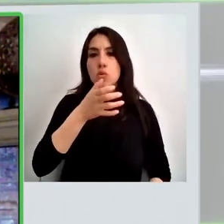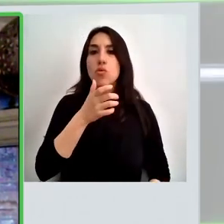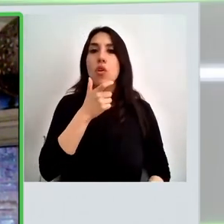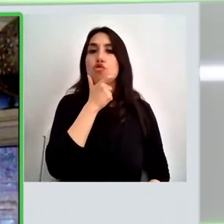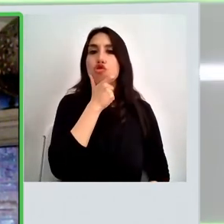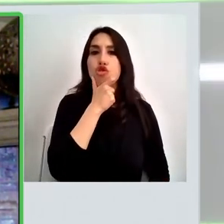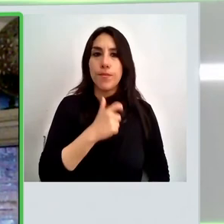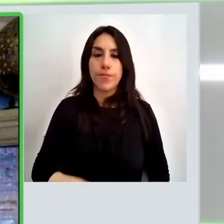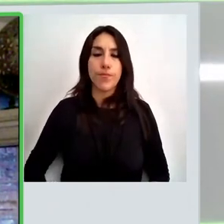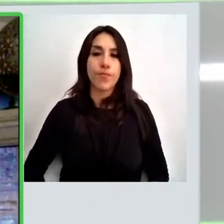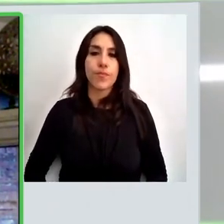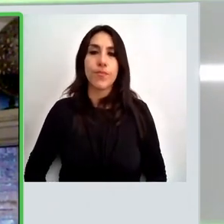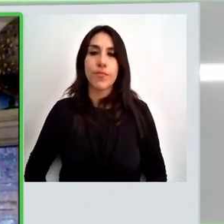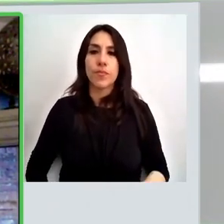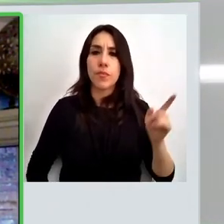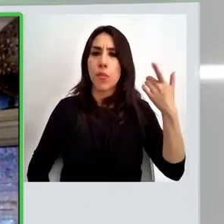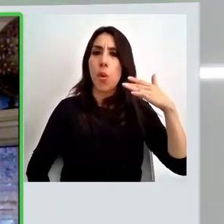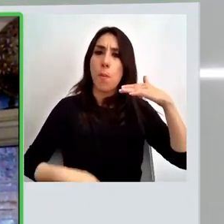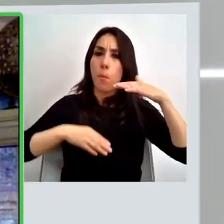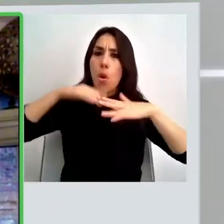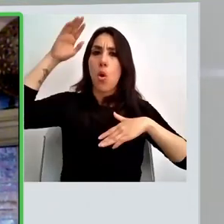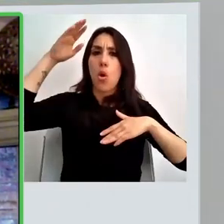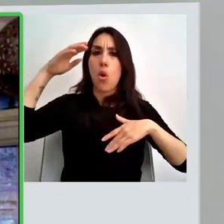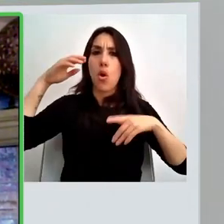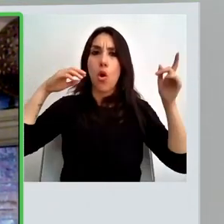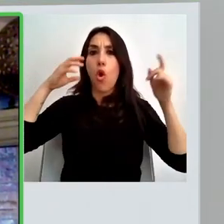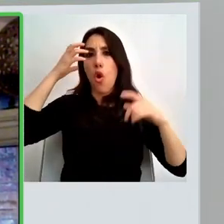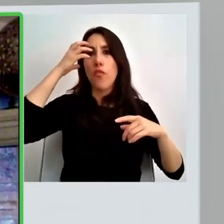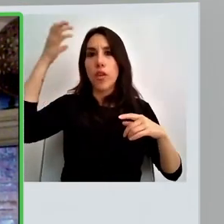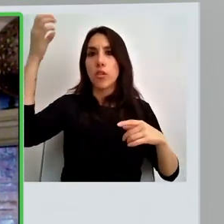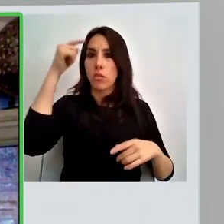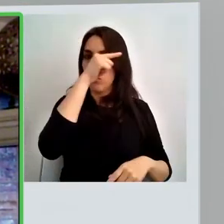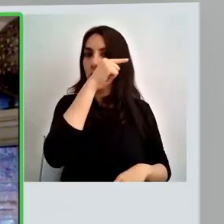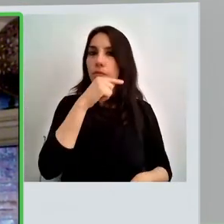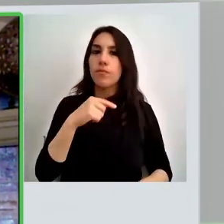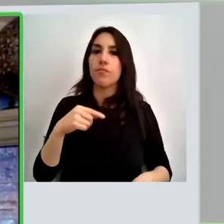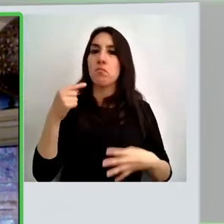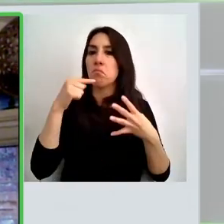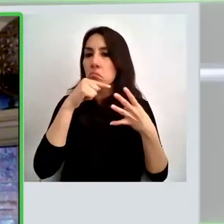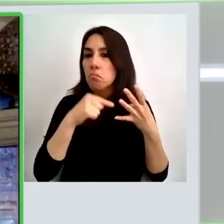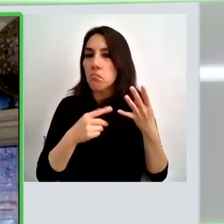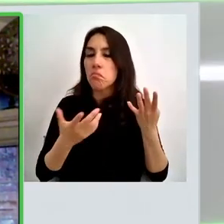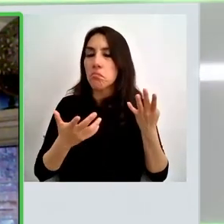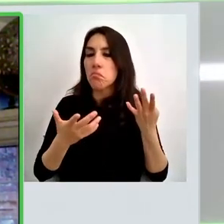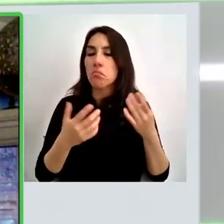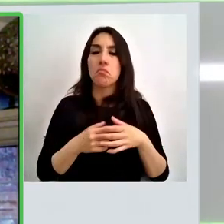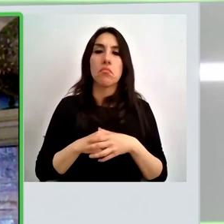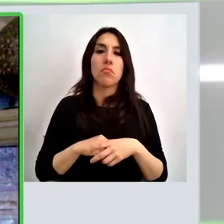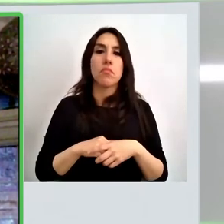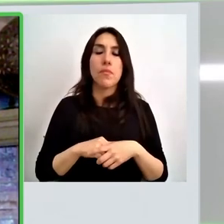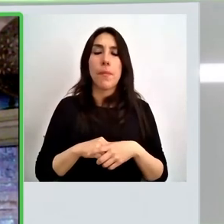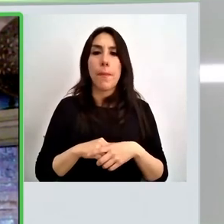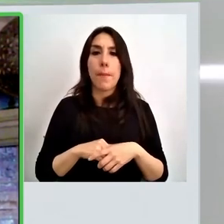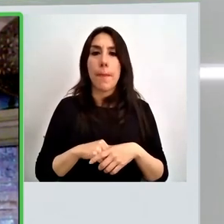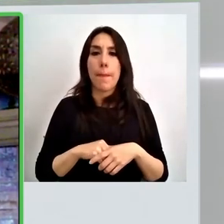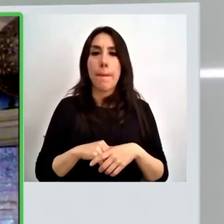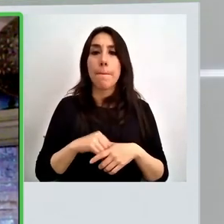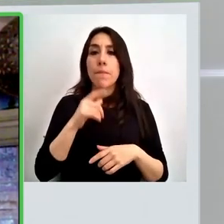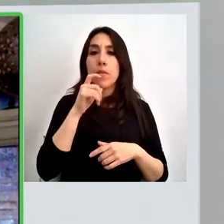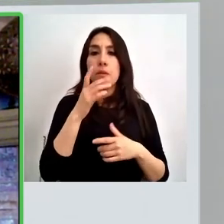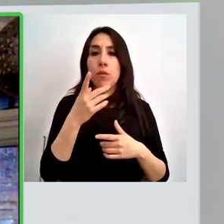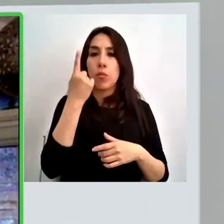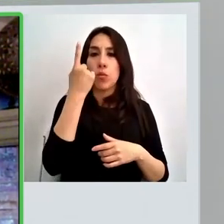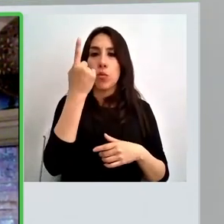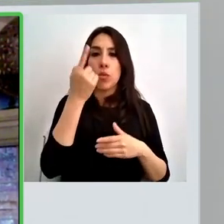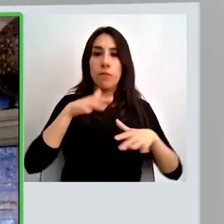los gobiernos de los recursos tienen un servicio general una red